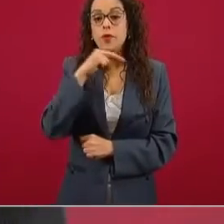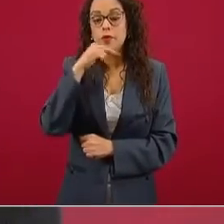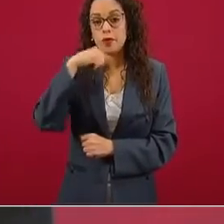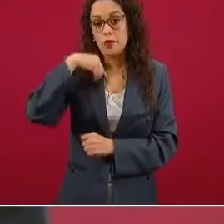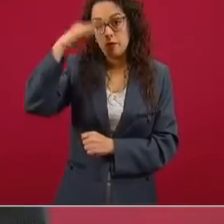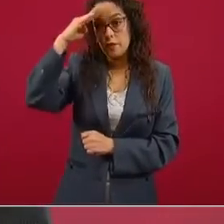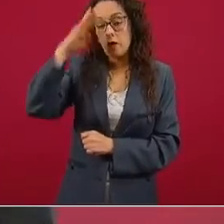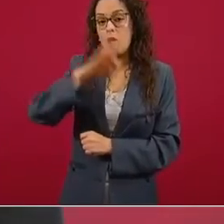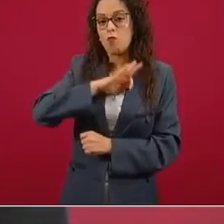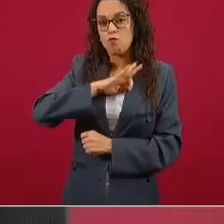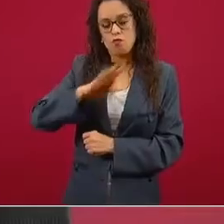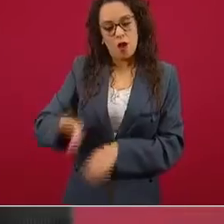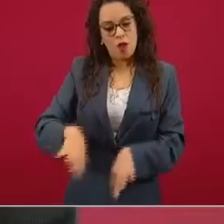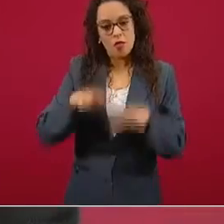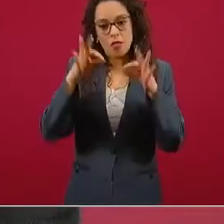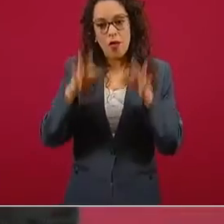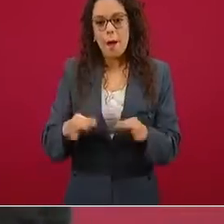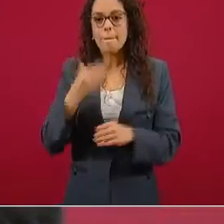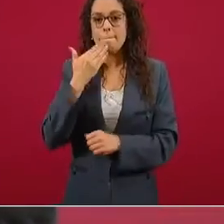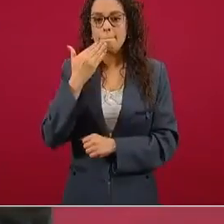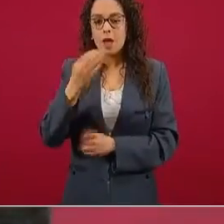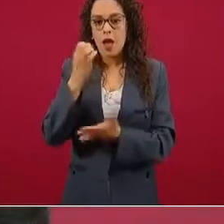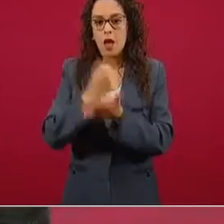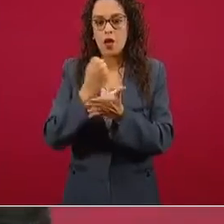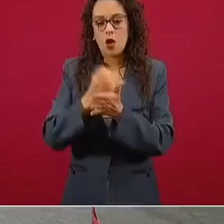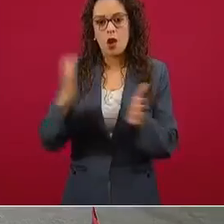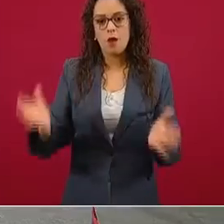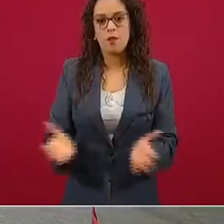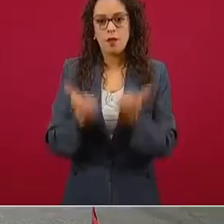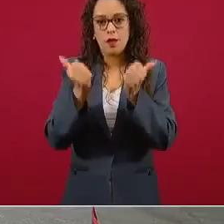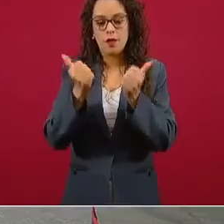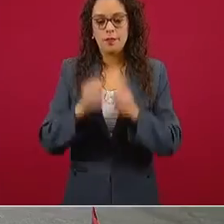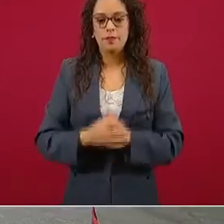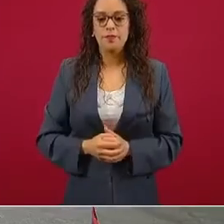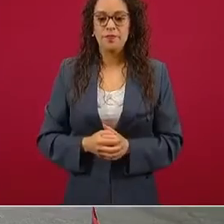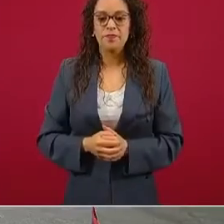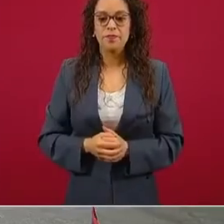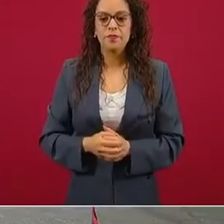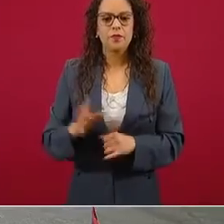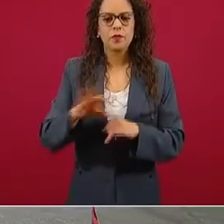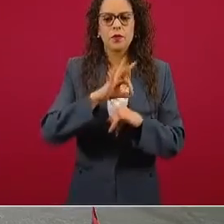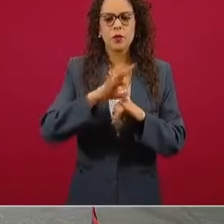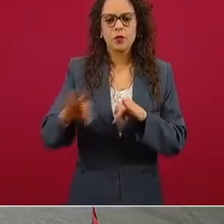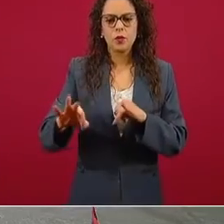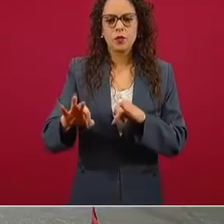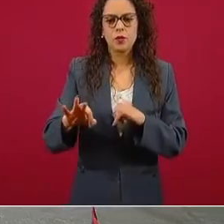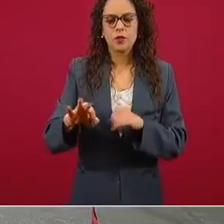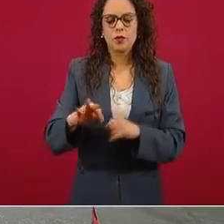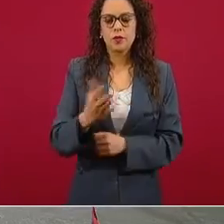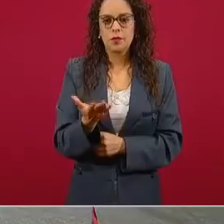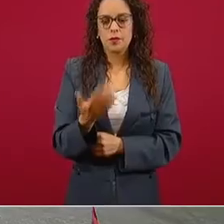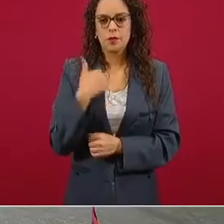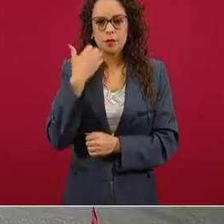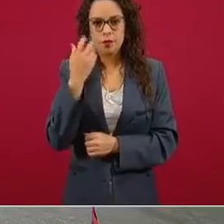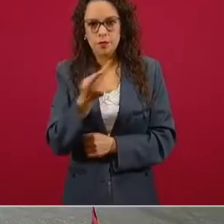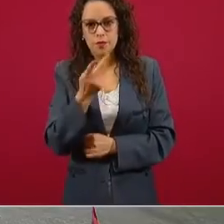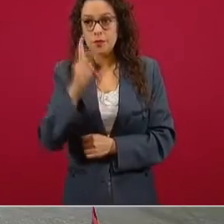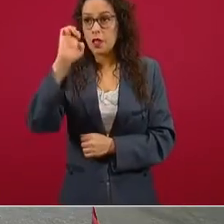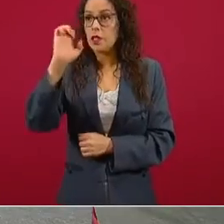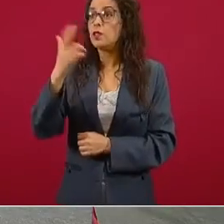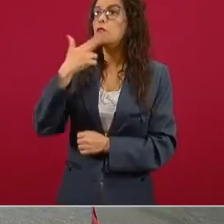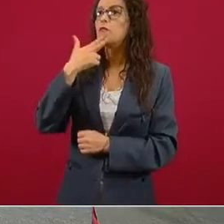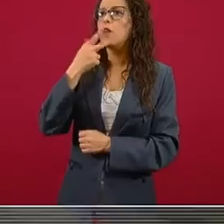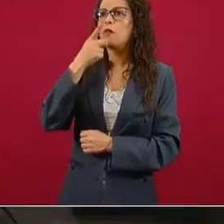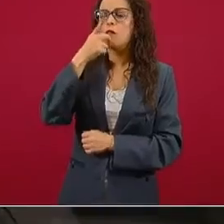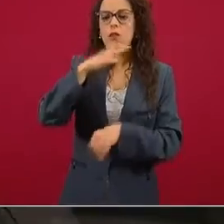una recuperación plena en la economía. Y ya por último, presidente, mencionó Chihuahua que anunció que va a